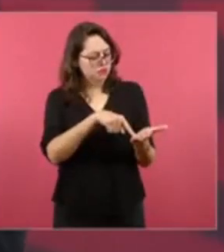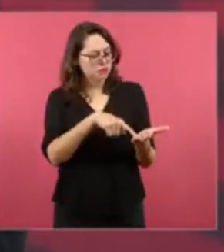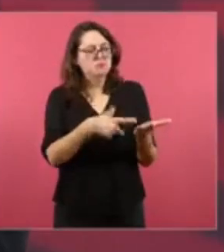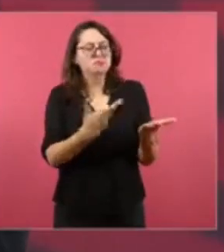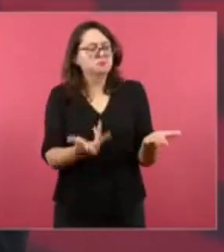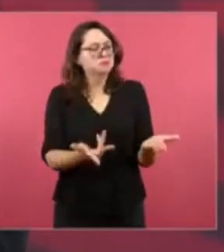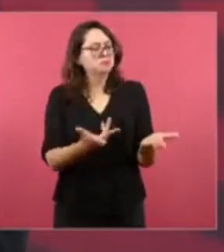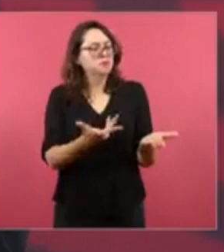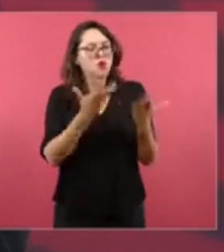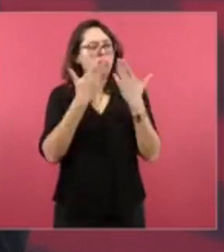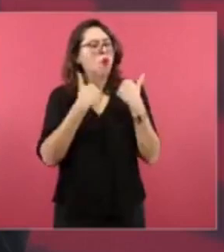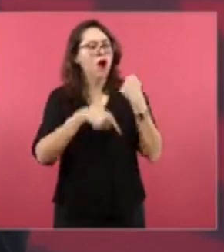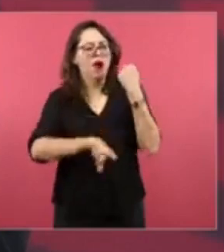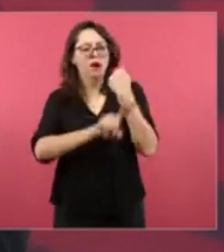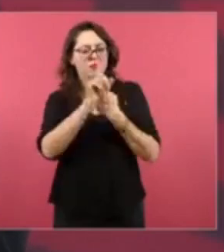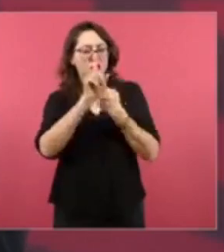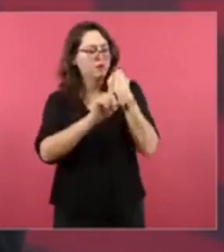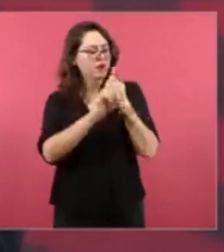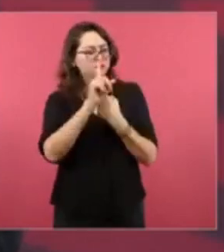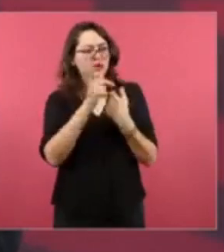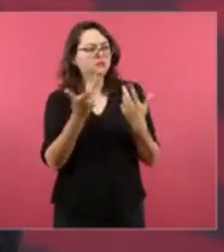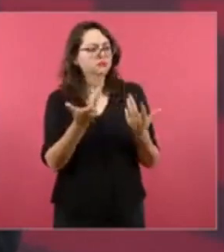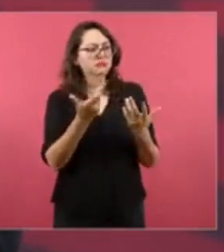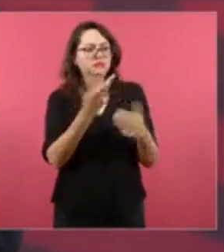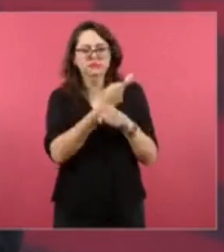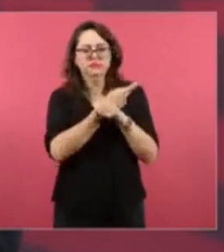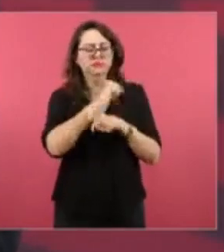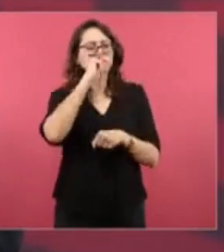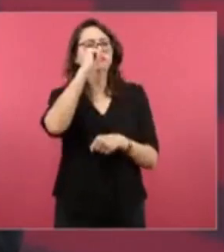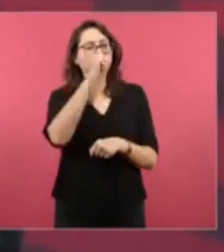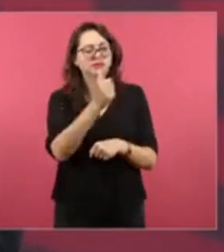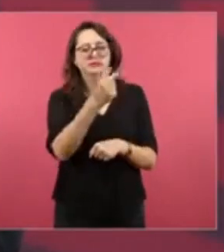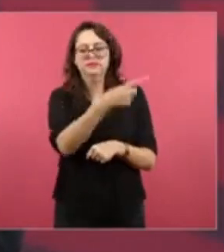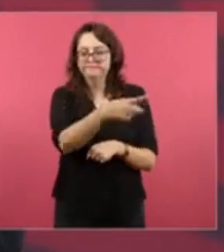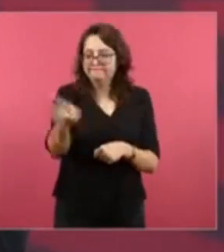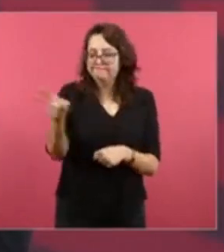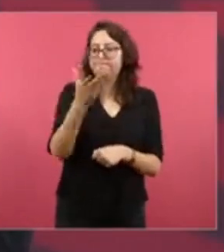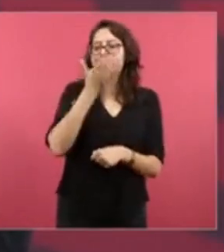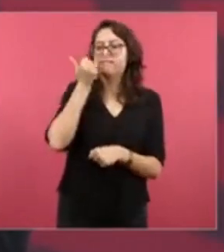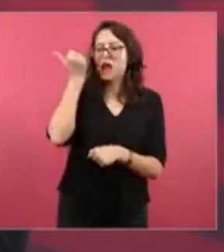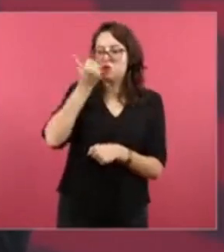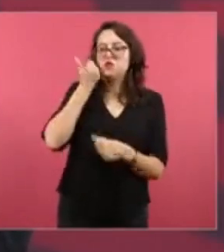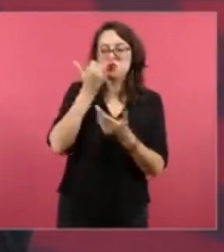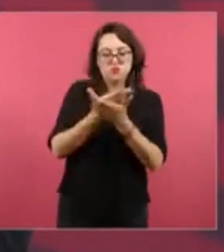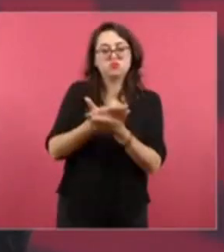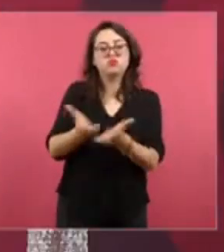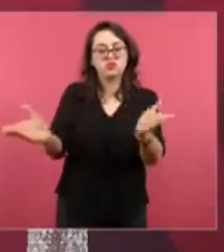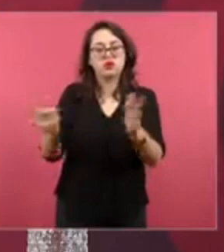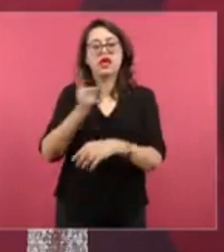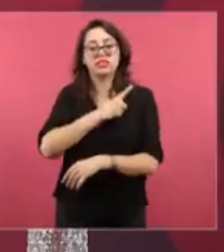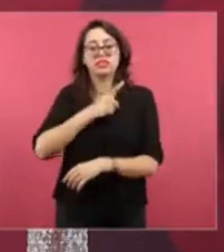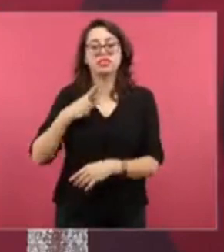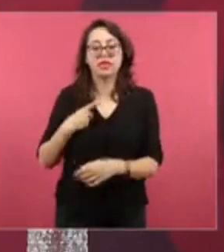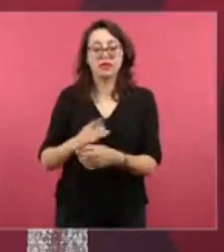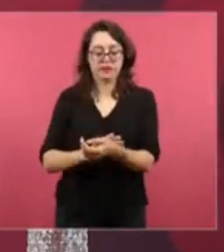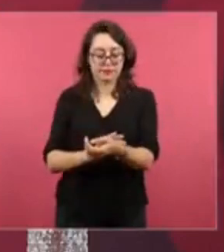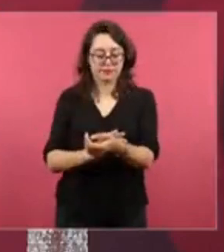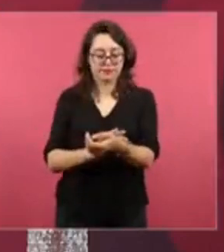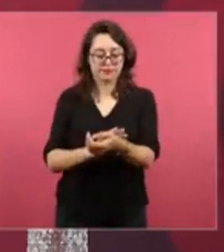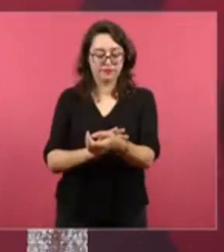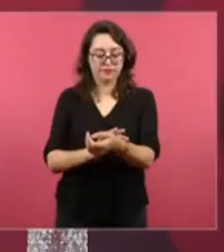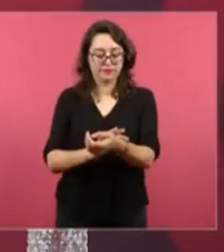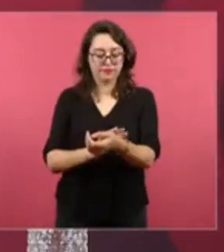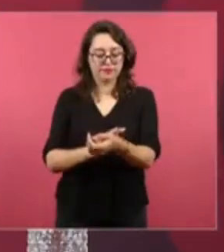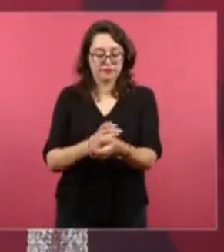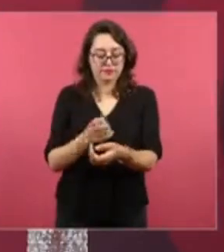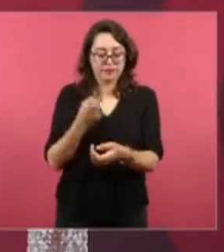los libros de texto gratuito deben estar en los pupitres de los alumnos. Entonces, obviamente esto es lo que han escrito, lo que han